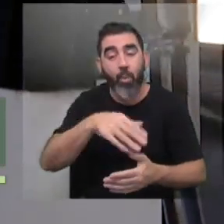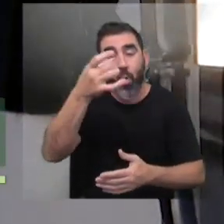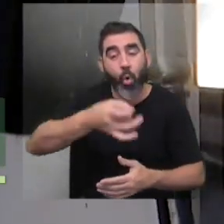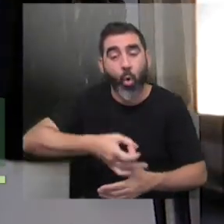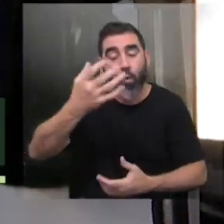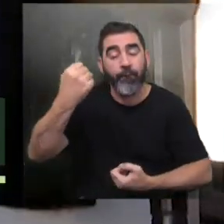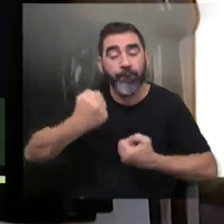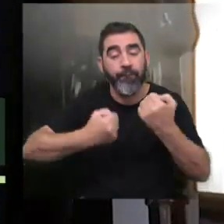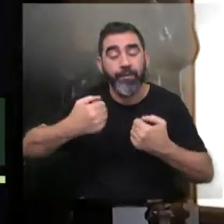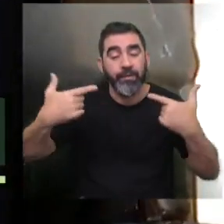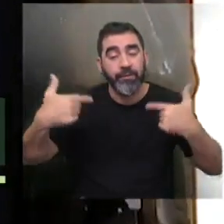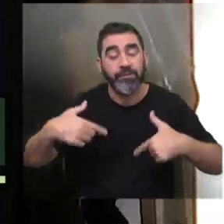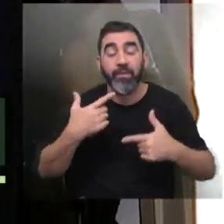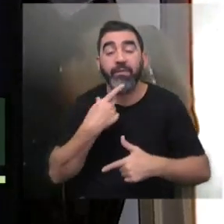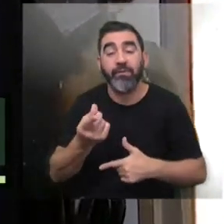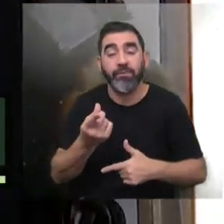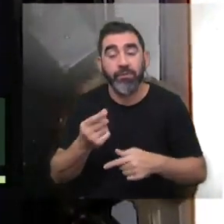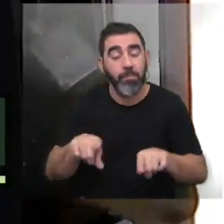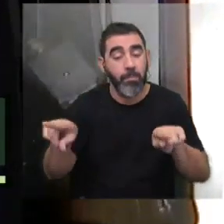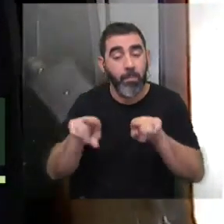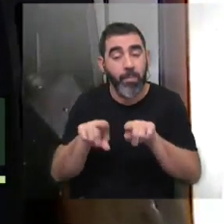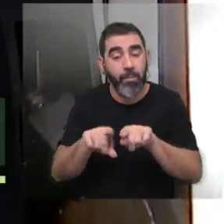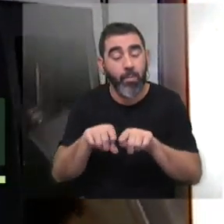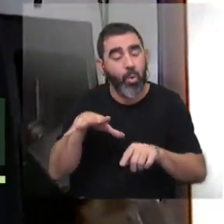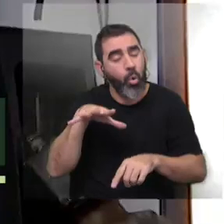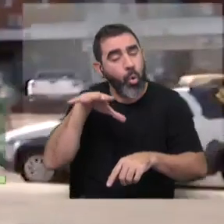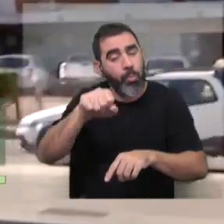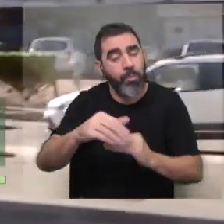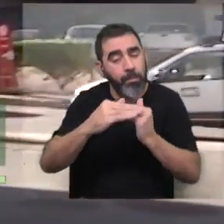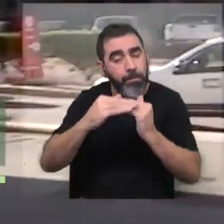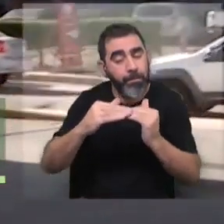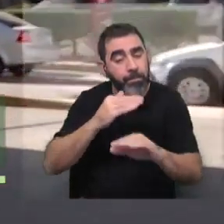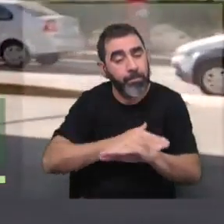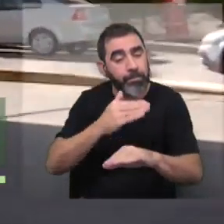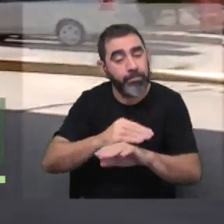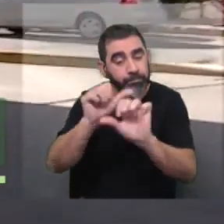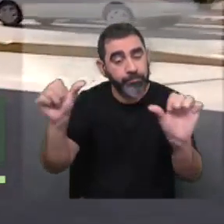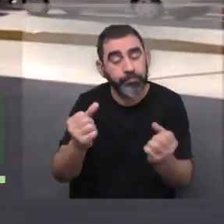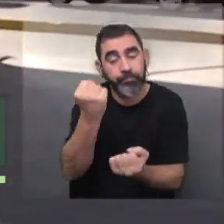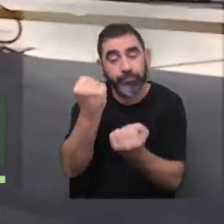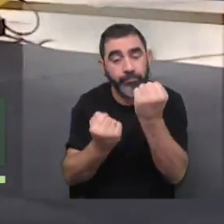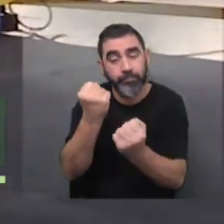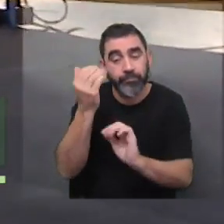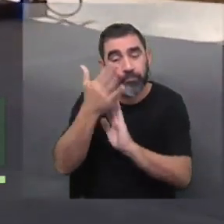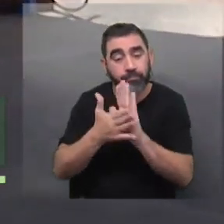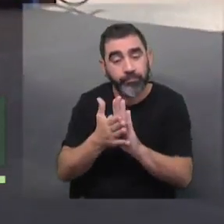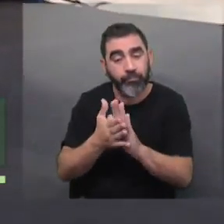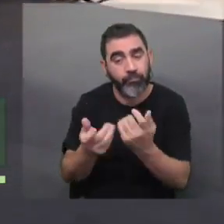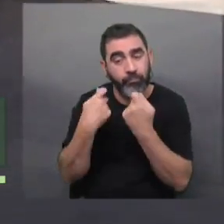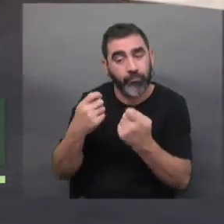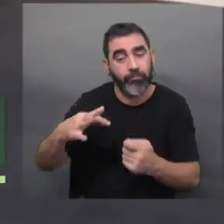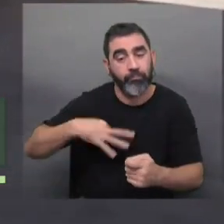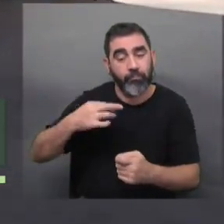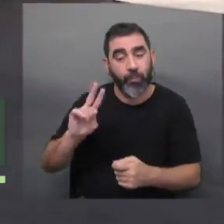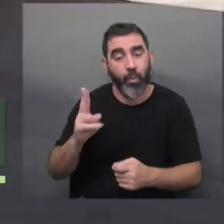Industria se sostiene allí que se mantiene el compromiso de minimizar el impacto sobre la actividad económica nacional y el costo de vida de los